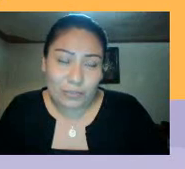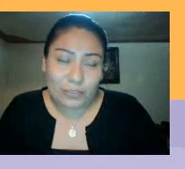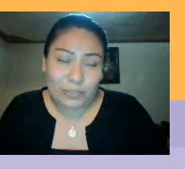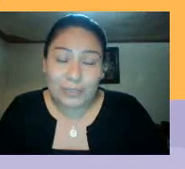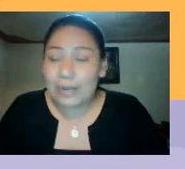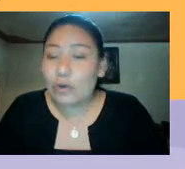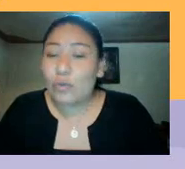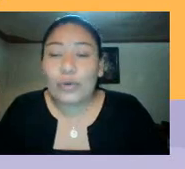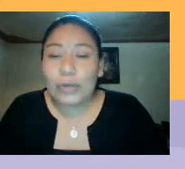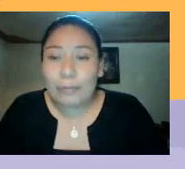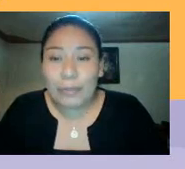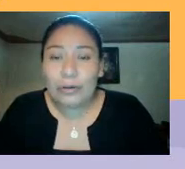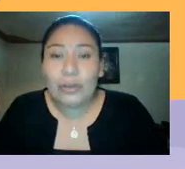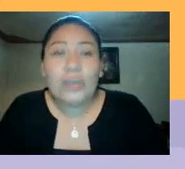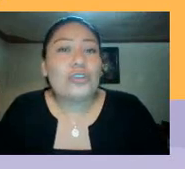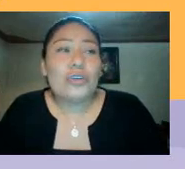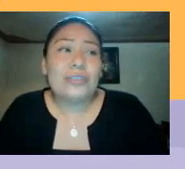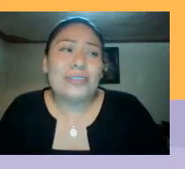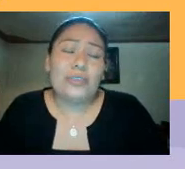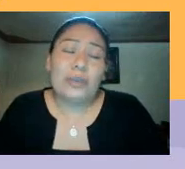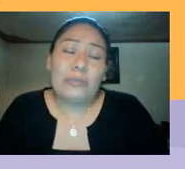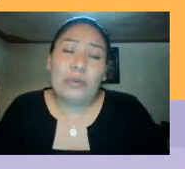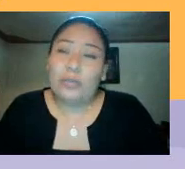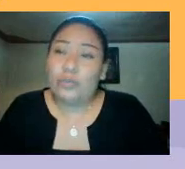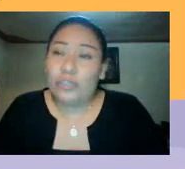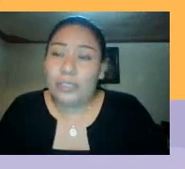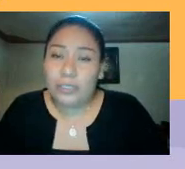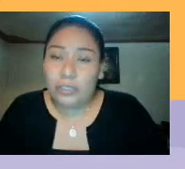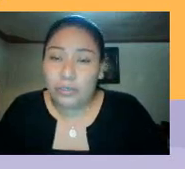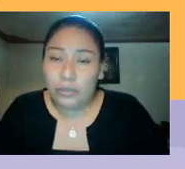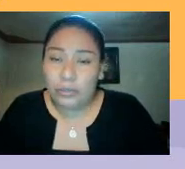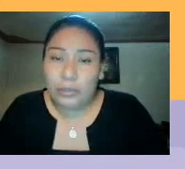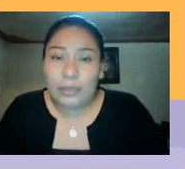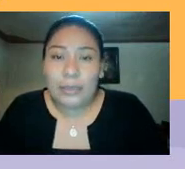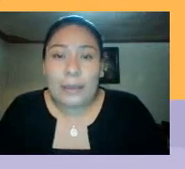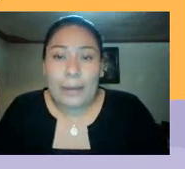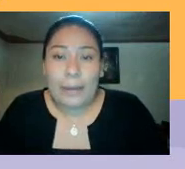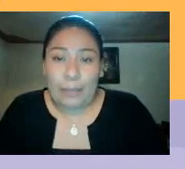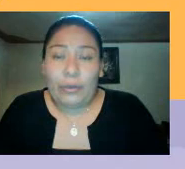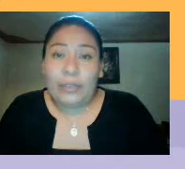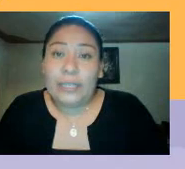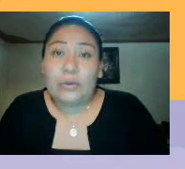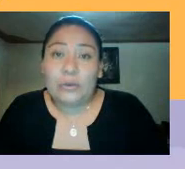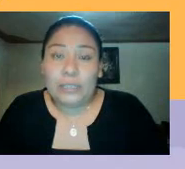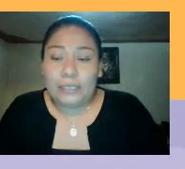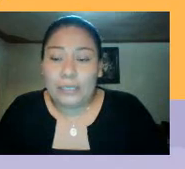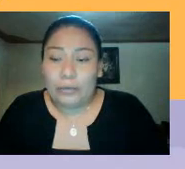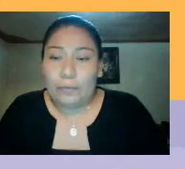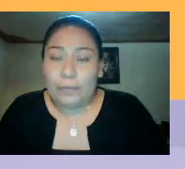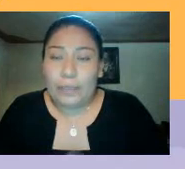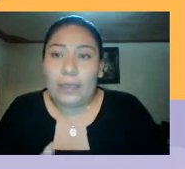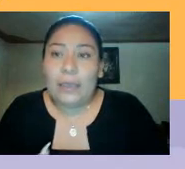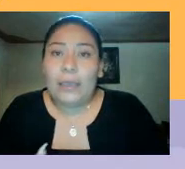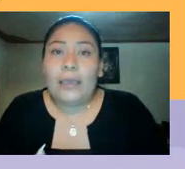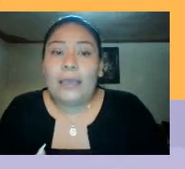pequeñitos? Entonces va a ser algo muy rápido, solo necesito que pongan mucha atención para que puedan ir